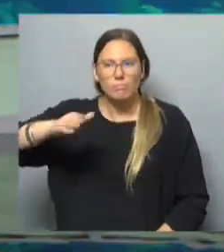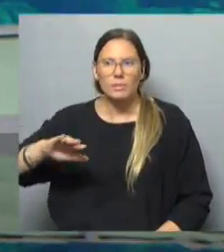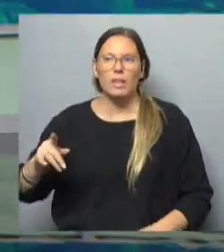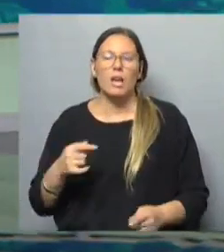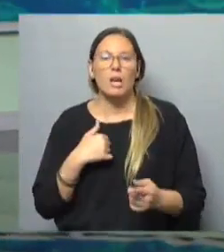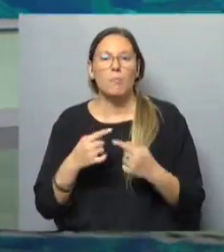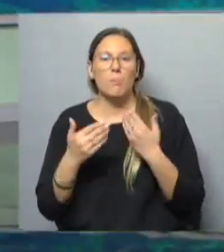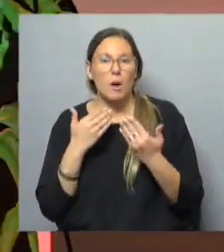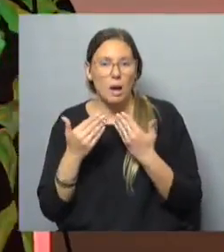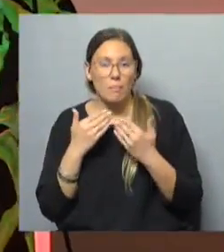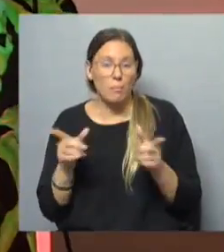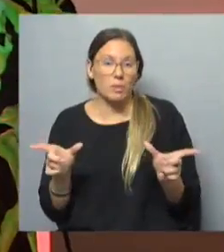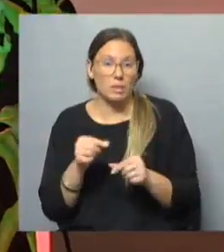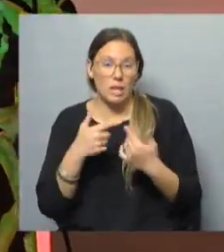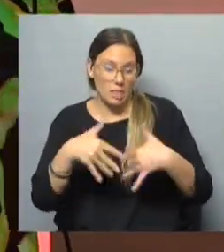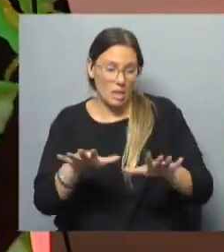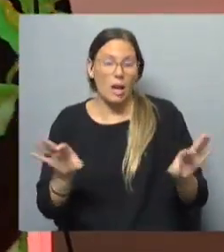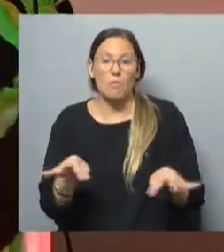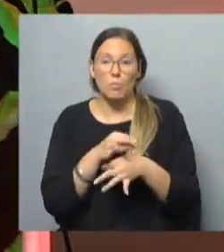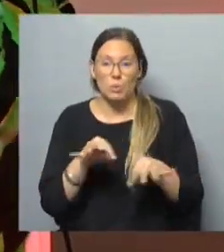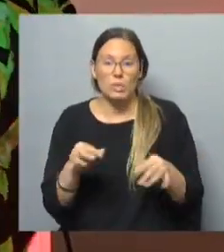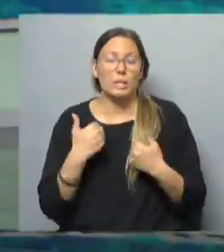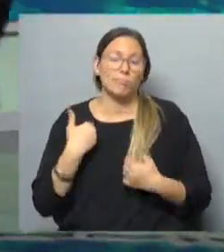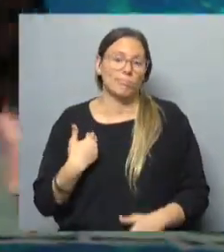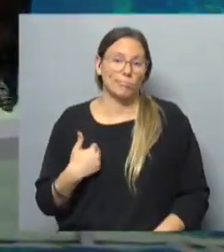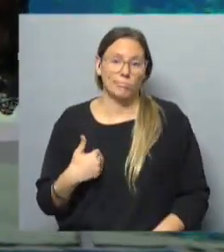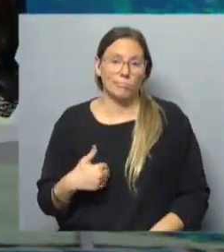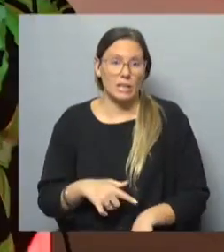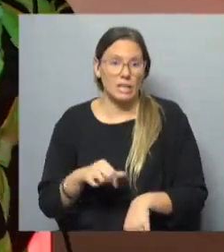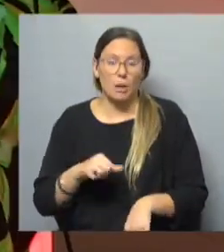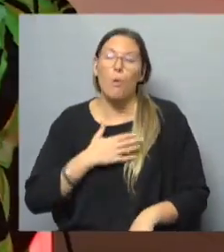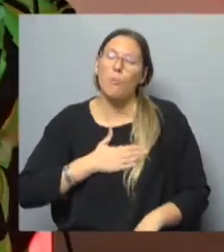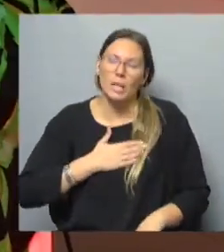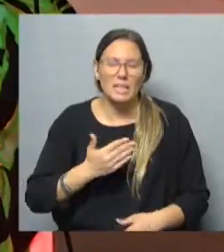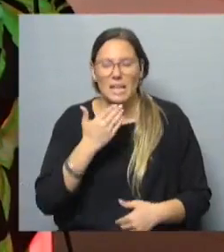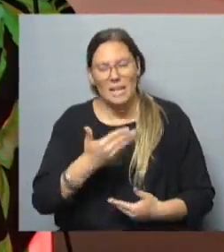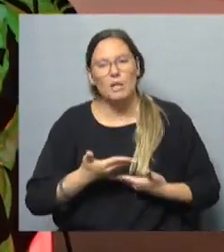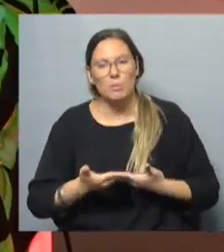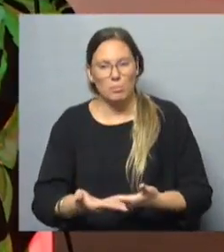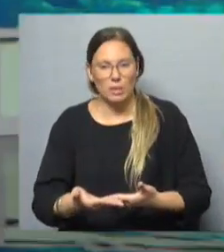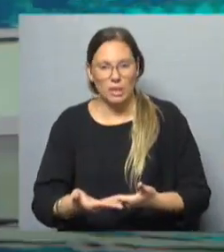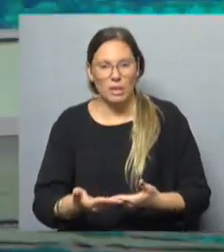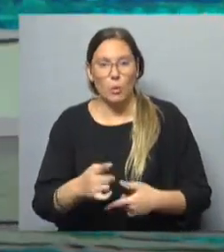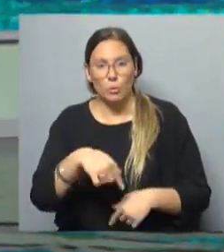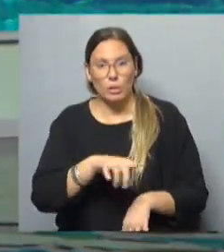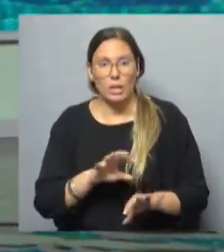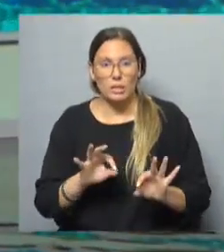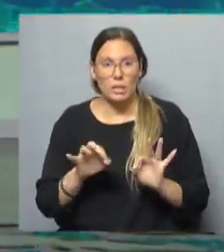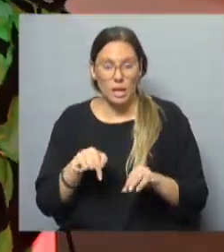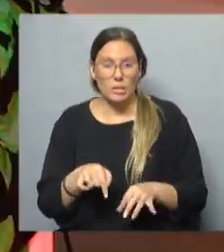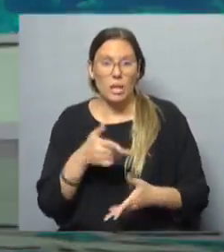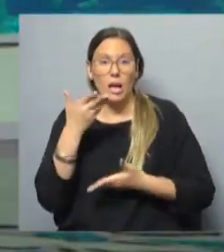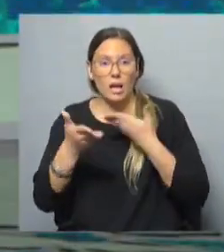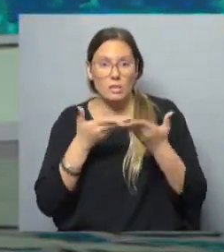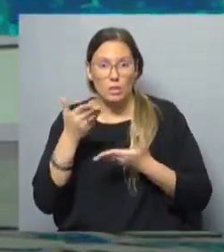dejar que hable la gracias, música, lamentablemente. Por favor. Sí, sí. Gracias por la invitación. Por favor. Gracias a todos. Mientras ustedes se acomodan para esta versión,